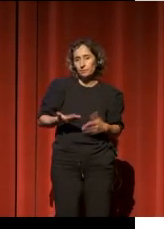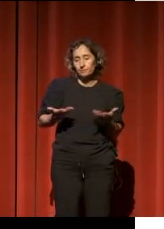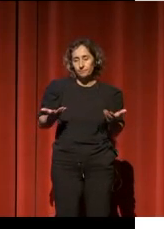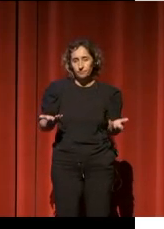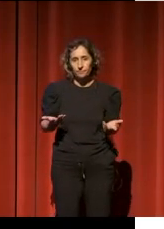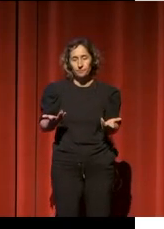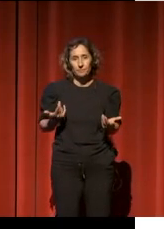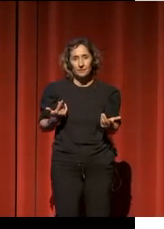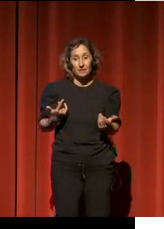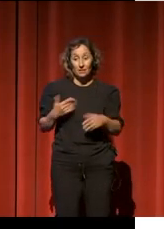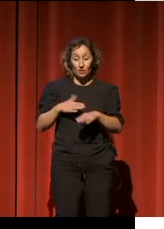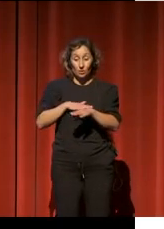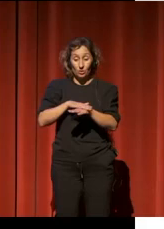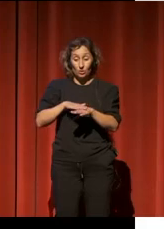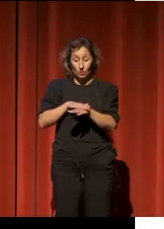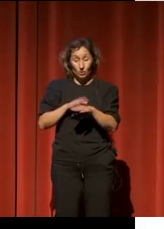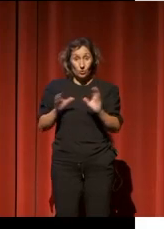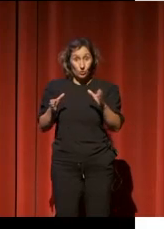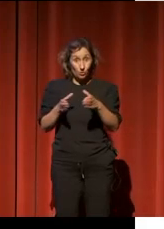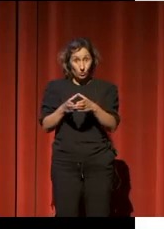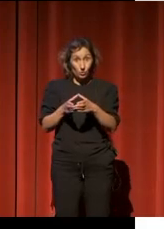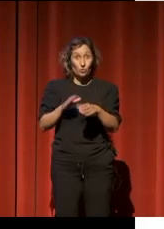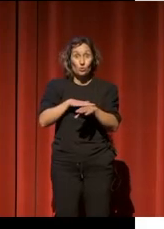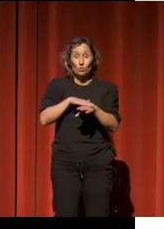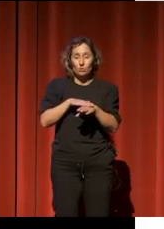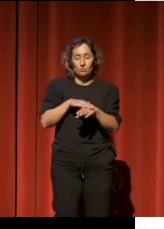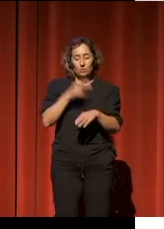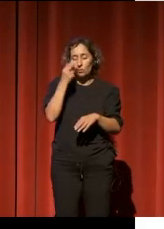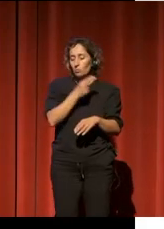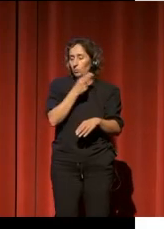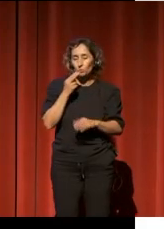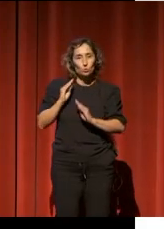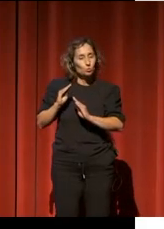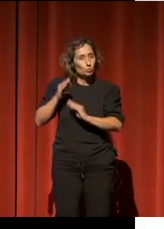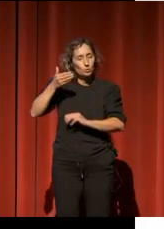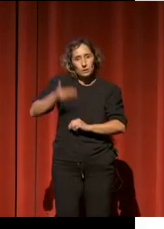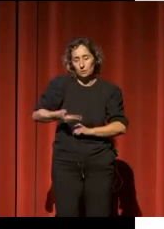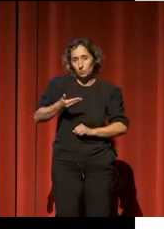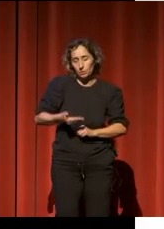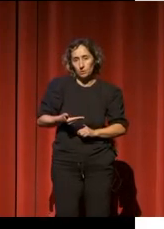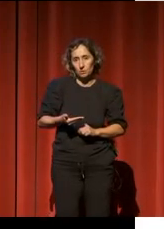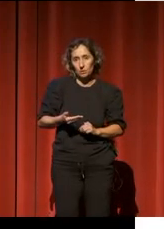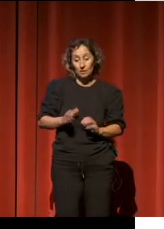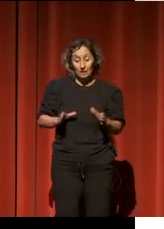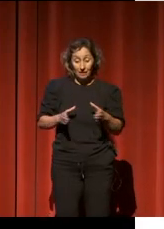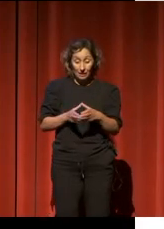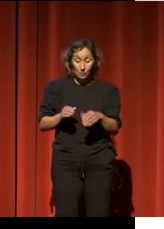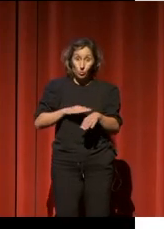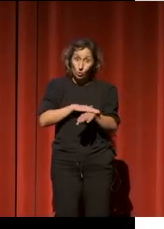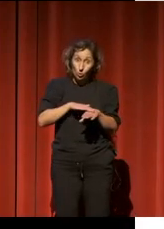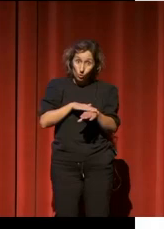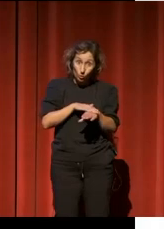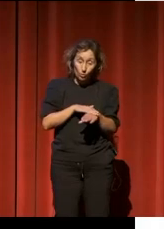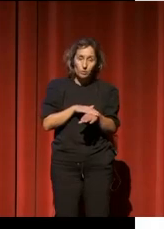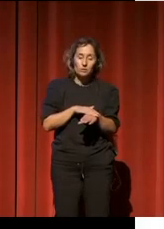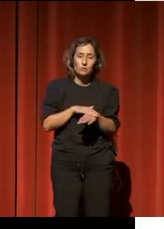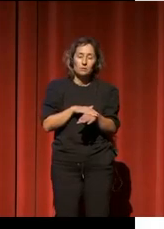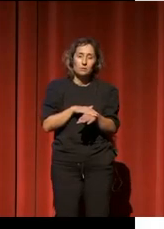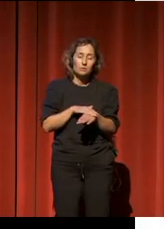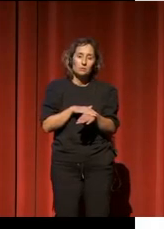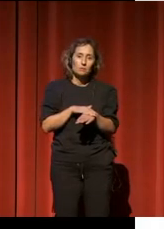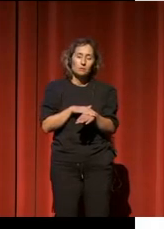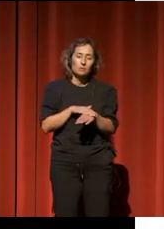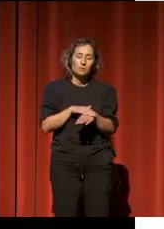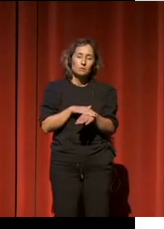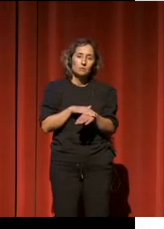compromiso de los equipos de gobierno eh los recursos los el compromiso de los equipos de gobierno y ah eh